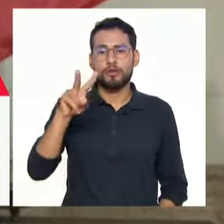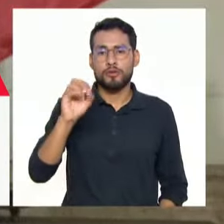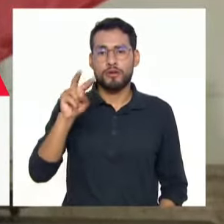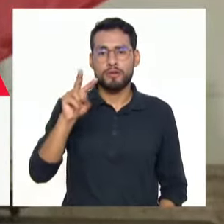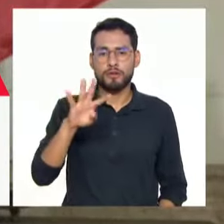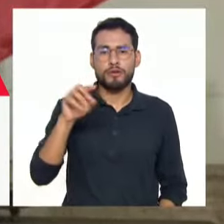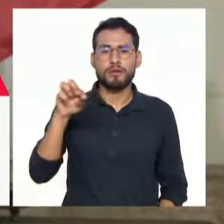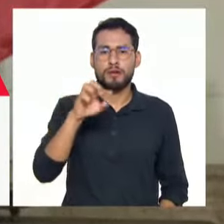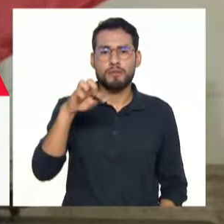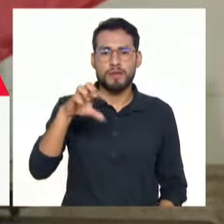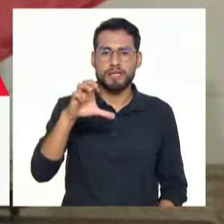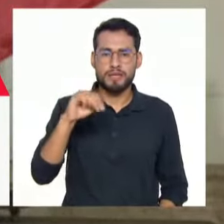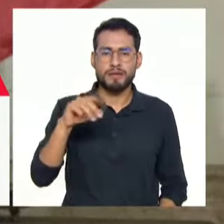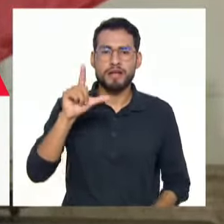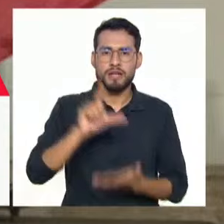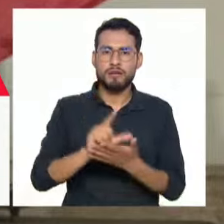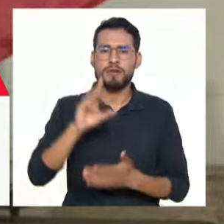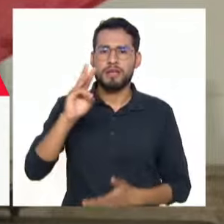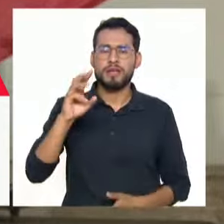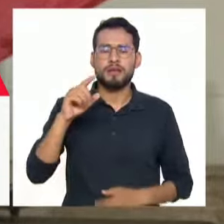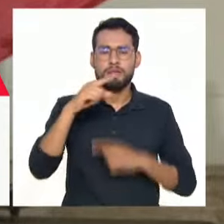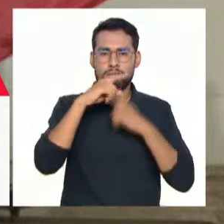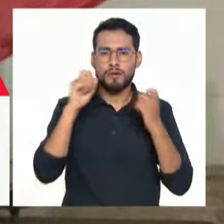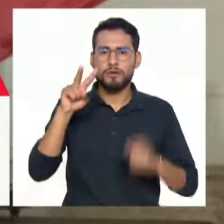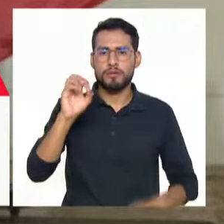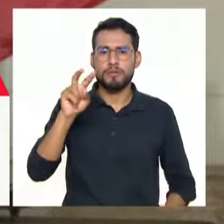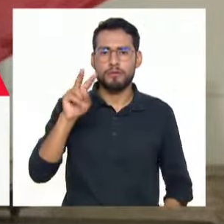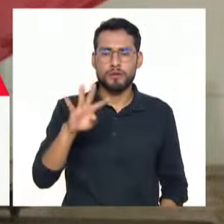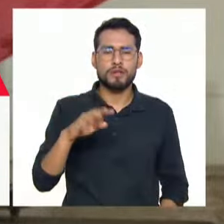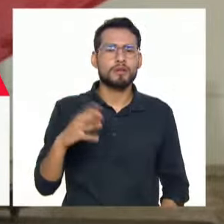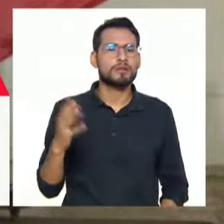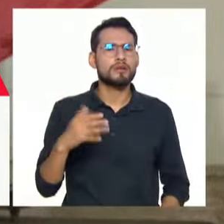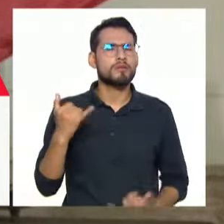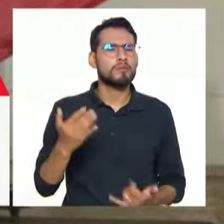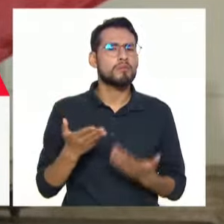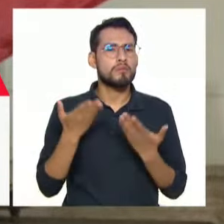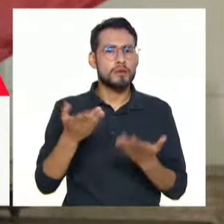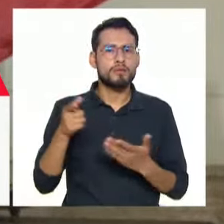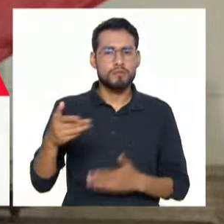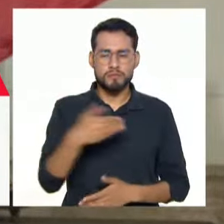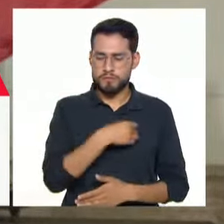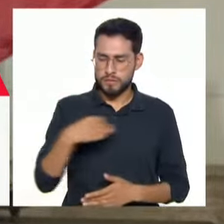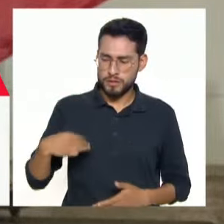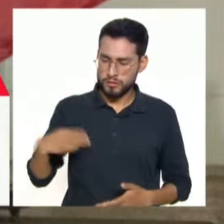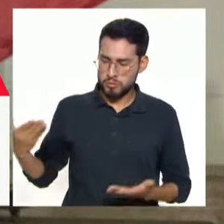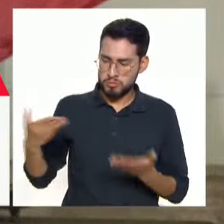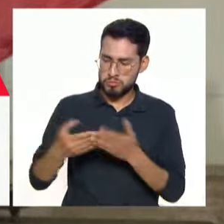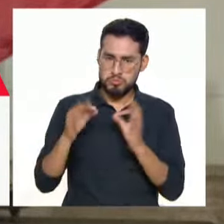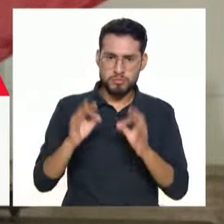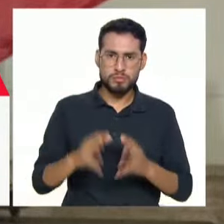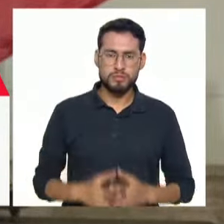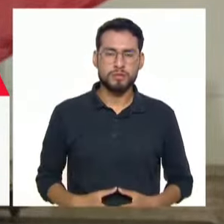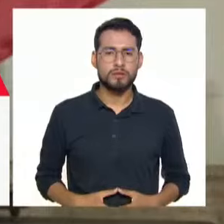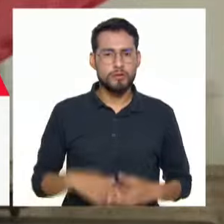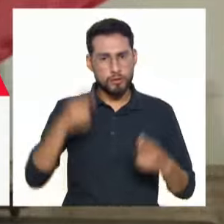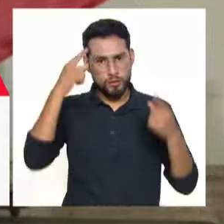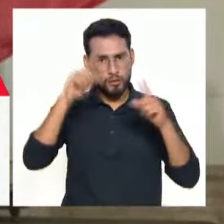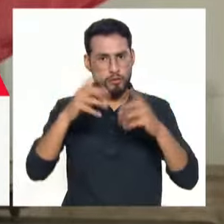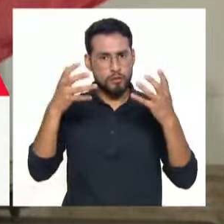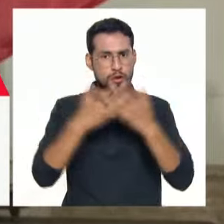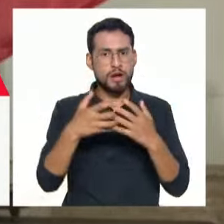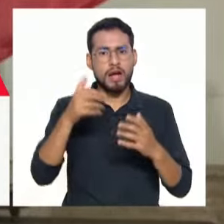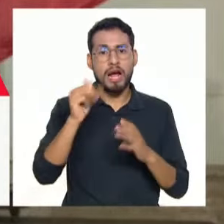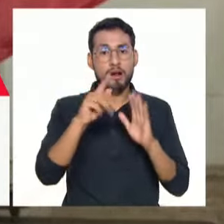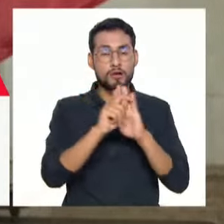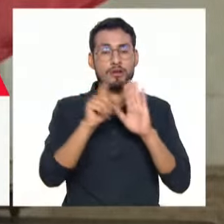077-2024-PCM. Lima, 6 de marzo de 2024. Vista la propuesta del señor presidente del Consejo de Ministros, de conformidad con el